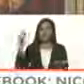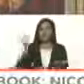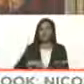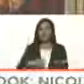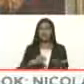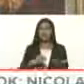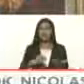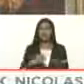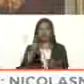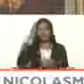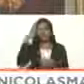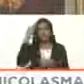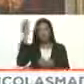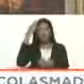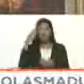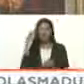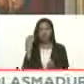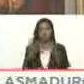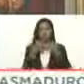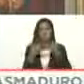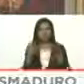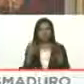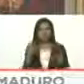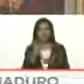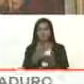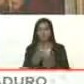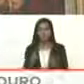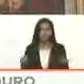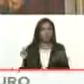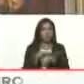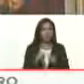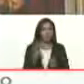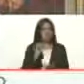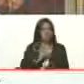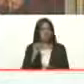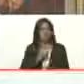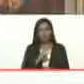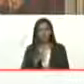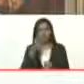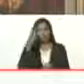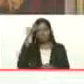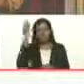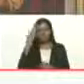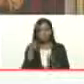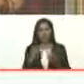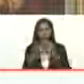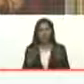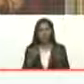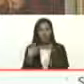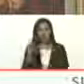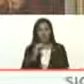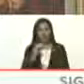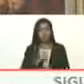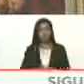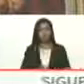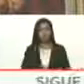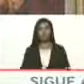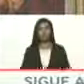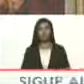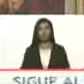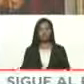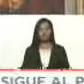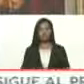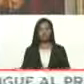Siempre digo, Dios proveerá. Y así es. Dios proveerá. Y así es.